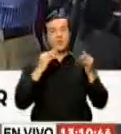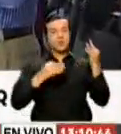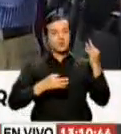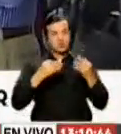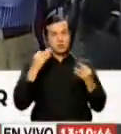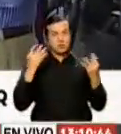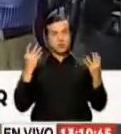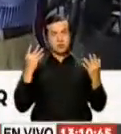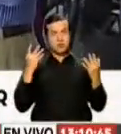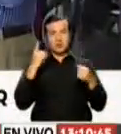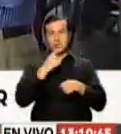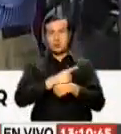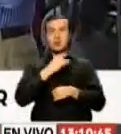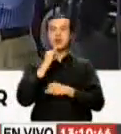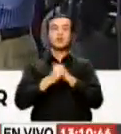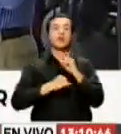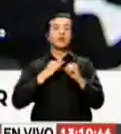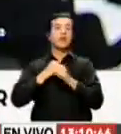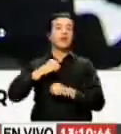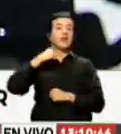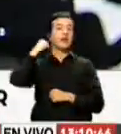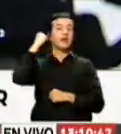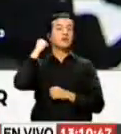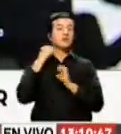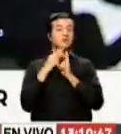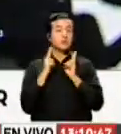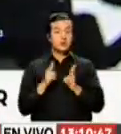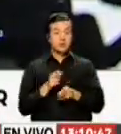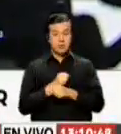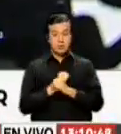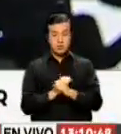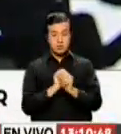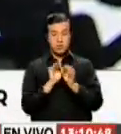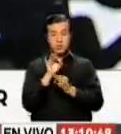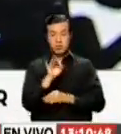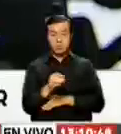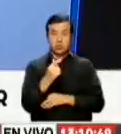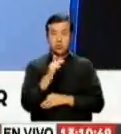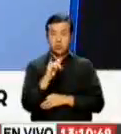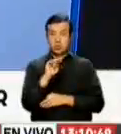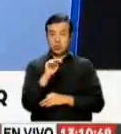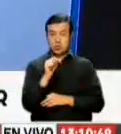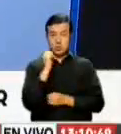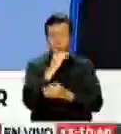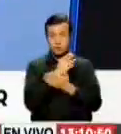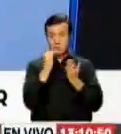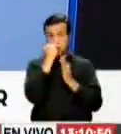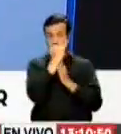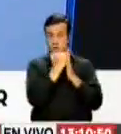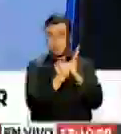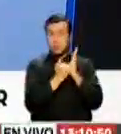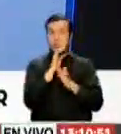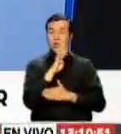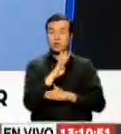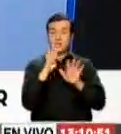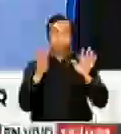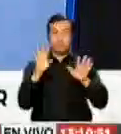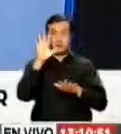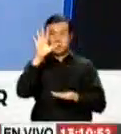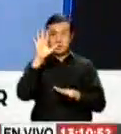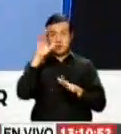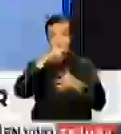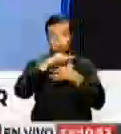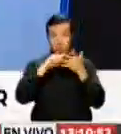con motivo del Día Internacional de los Derechos Humanos, la defensora del pueblo Gina Benavides hizo público un mapa que muestra 495 tipos